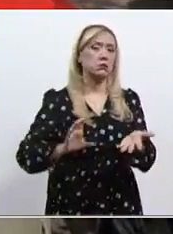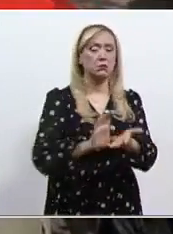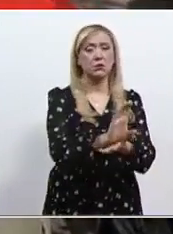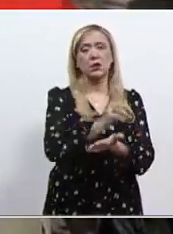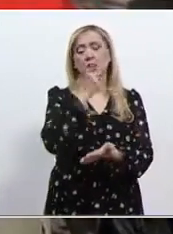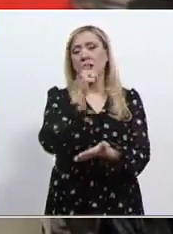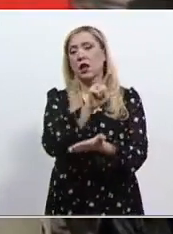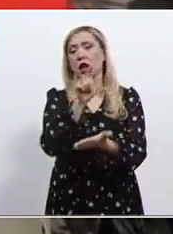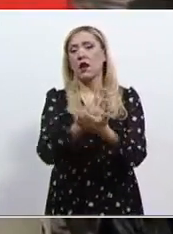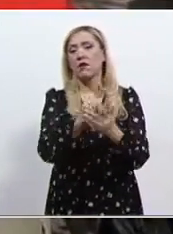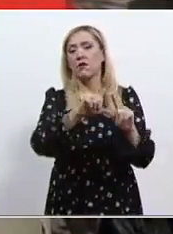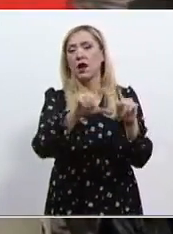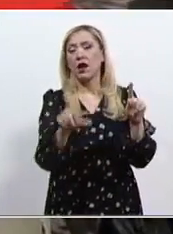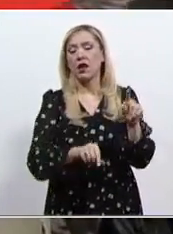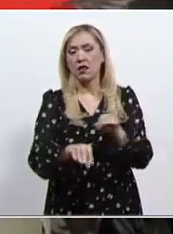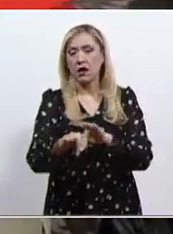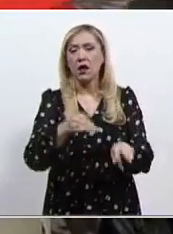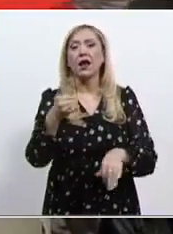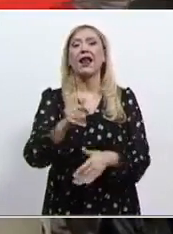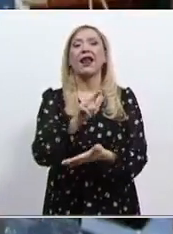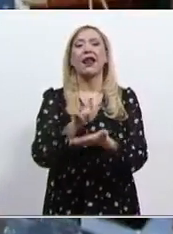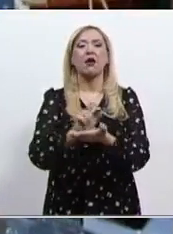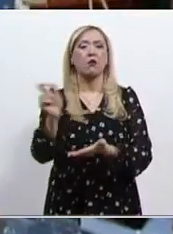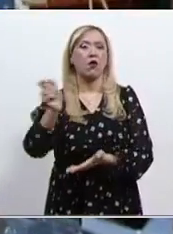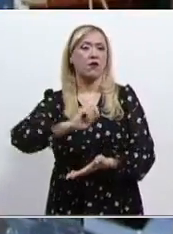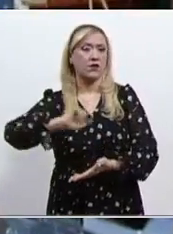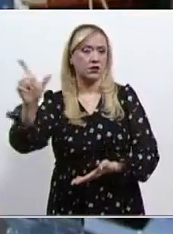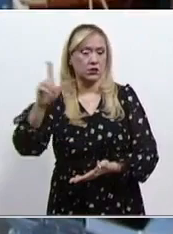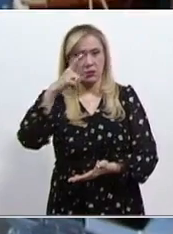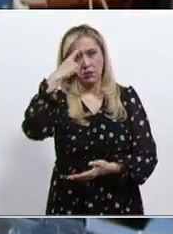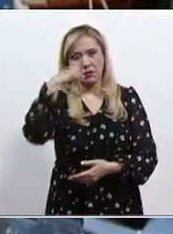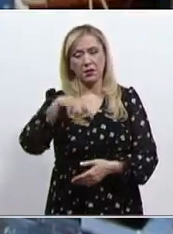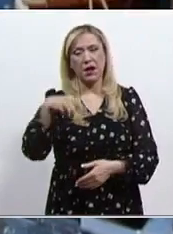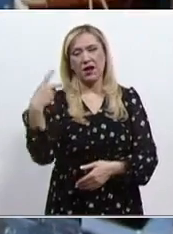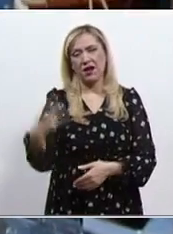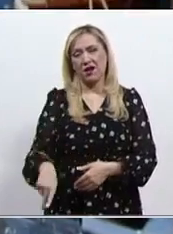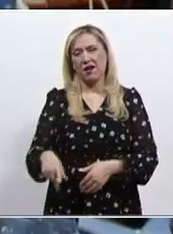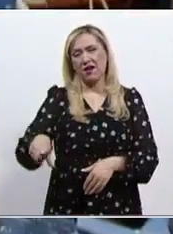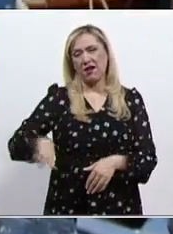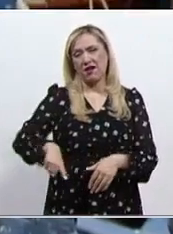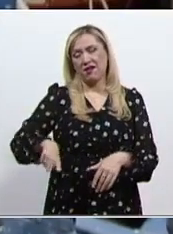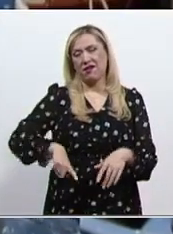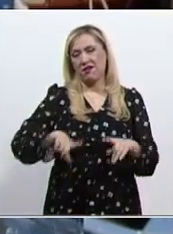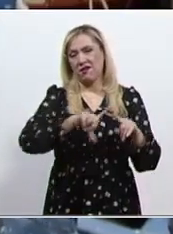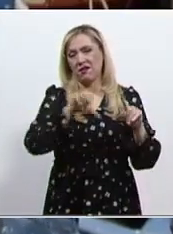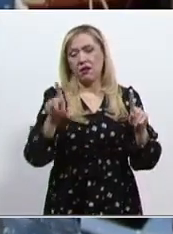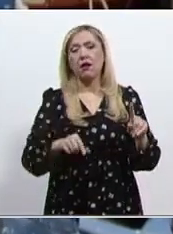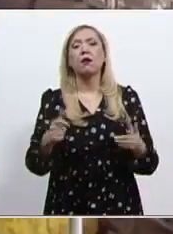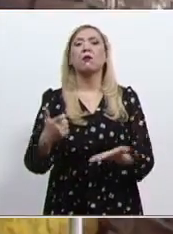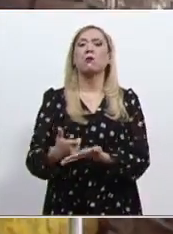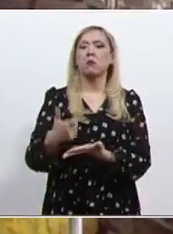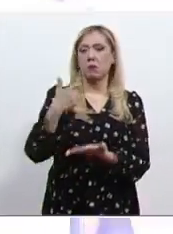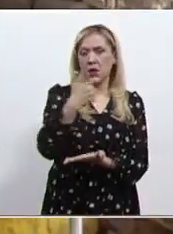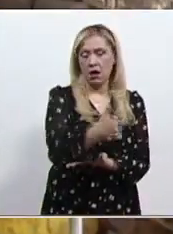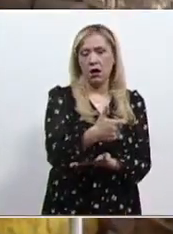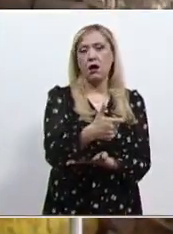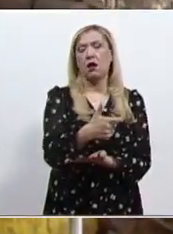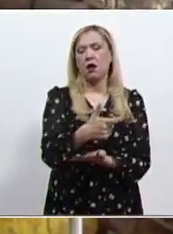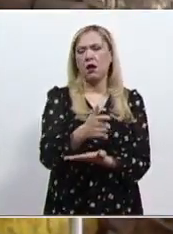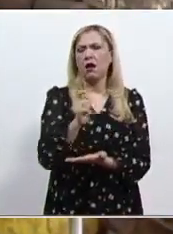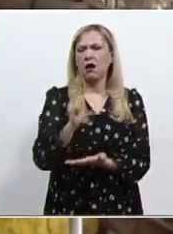del trabajo y en la ley del servicio profesional de carrera en la administración pública Federal incluye su pago de manera proporcional